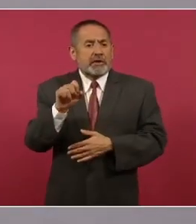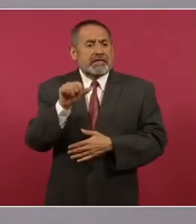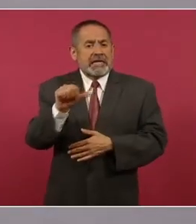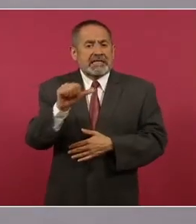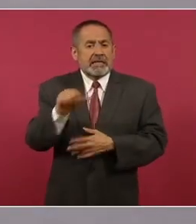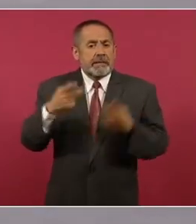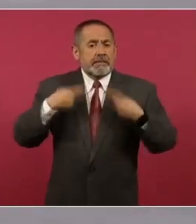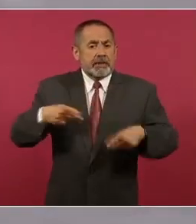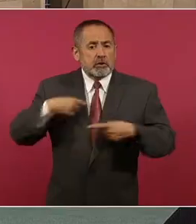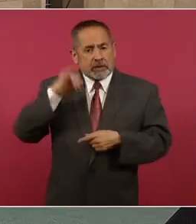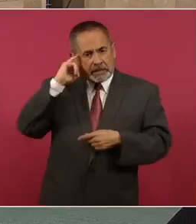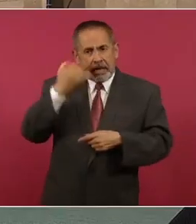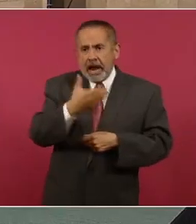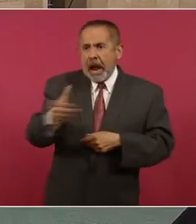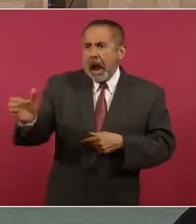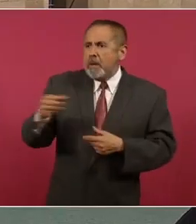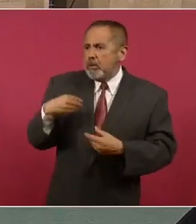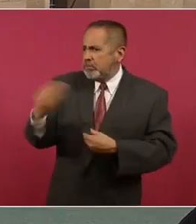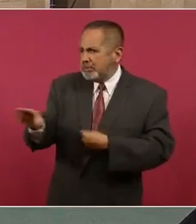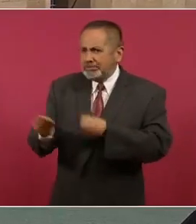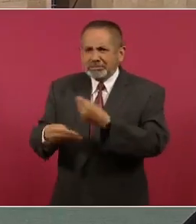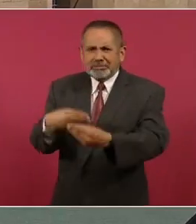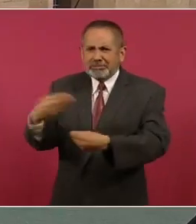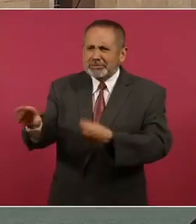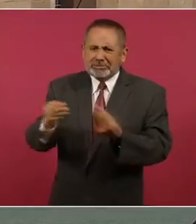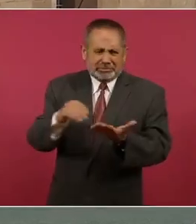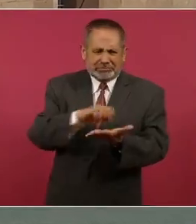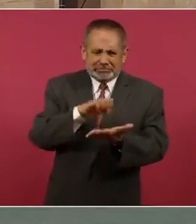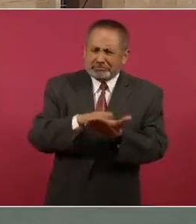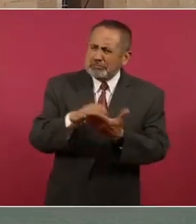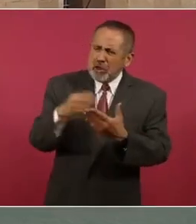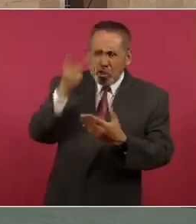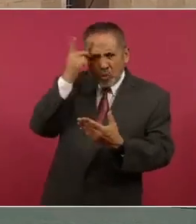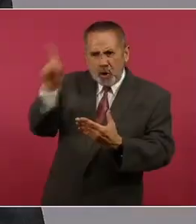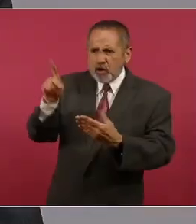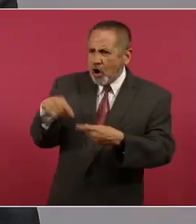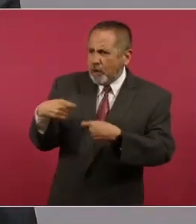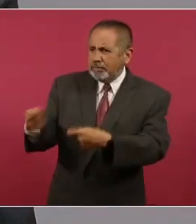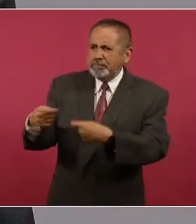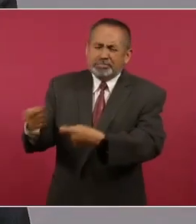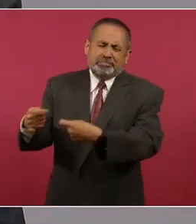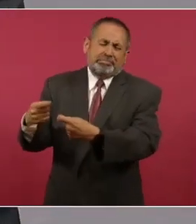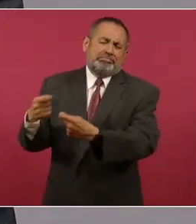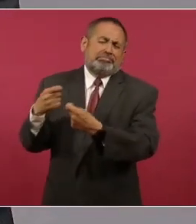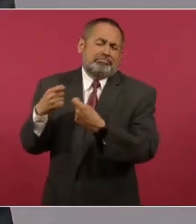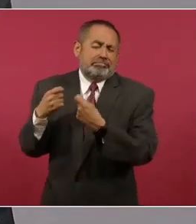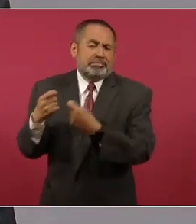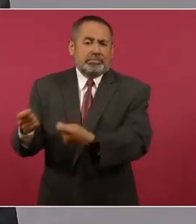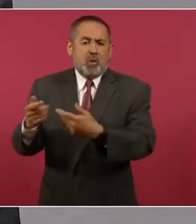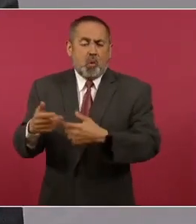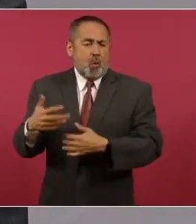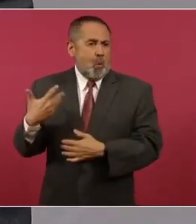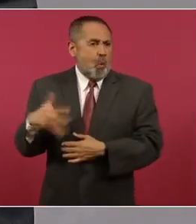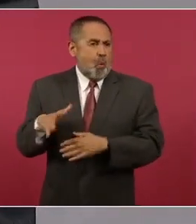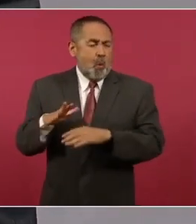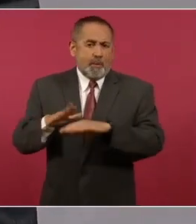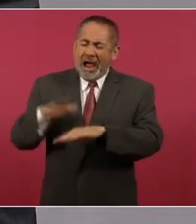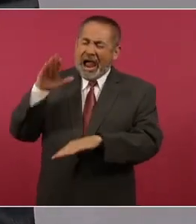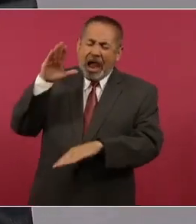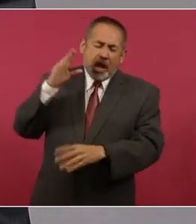565.216 campesinos, lo que superó con mucho la cantidad de tierras